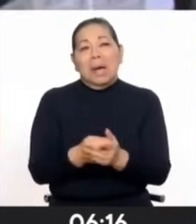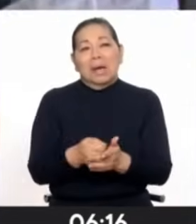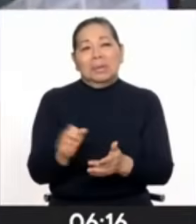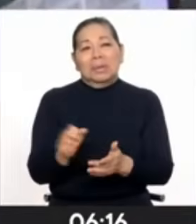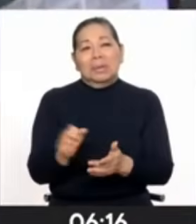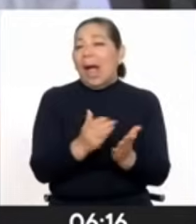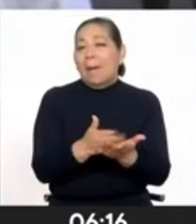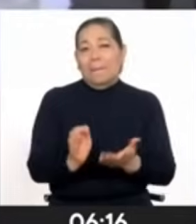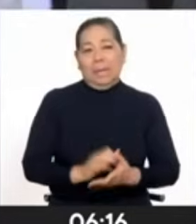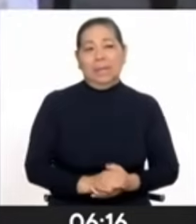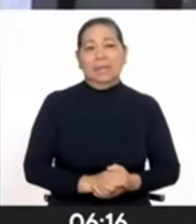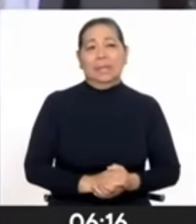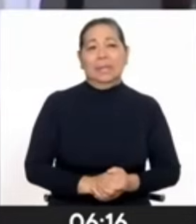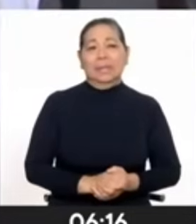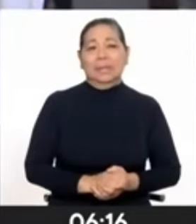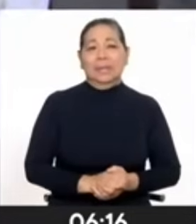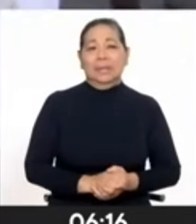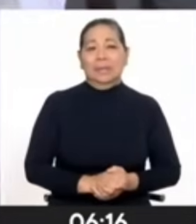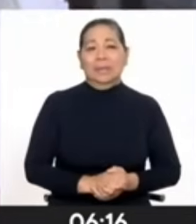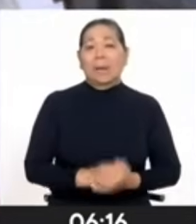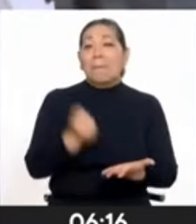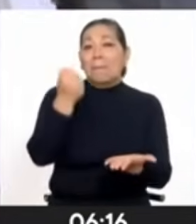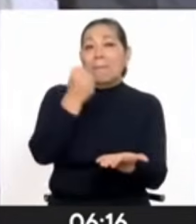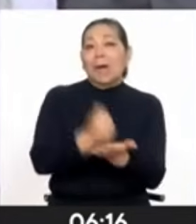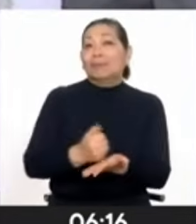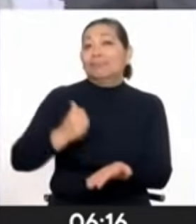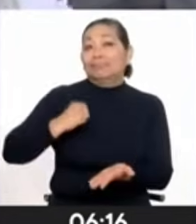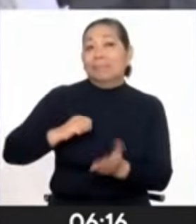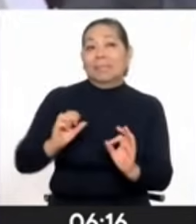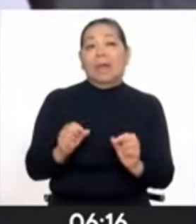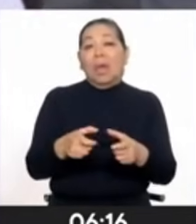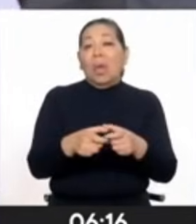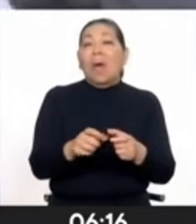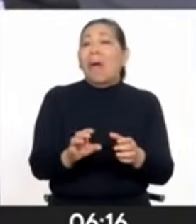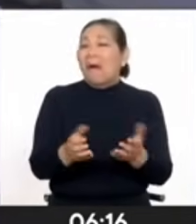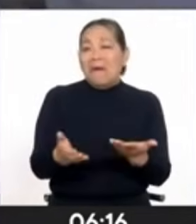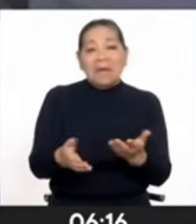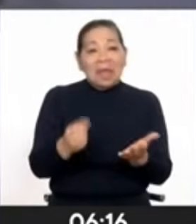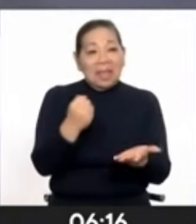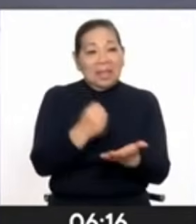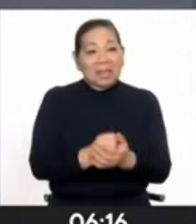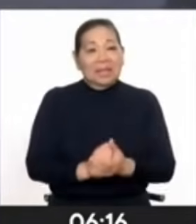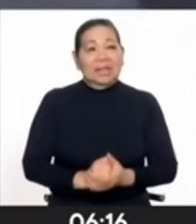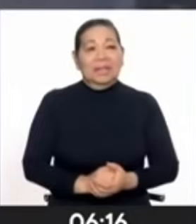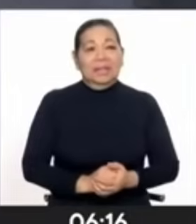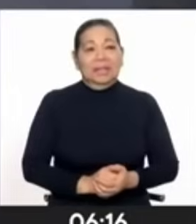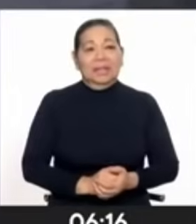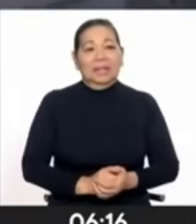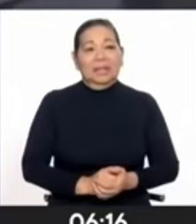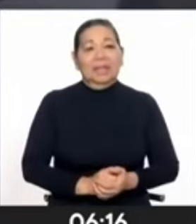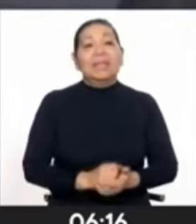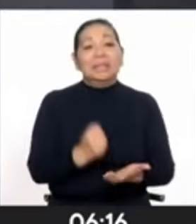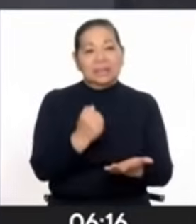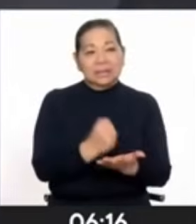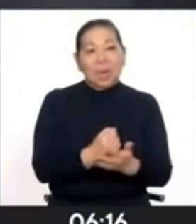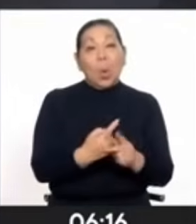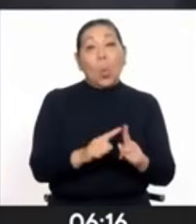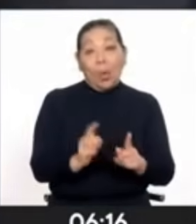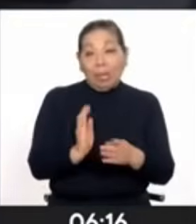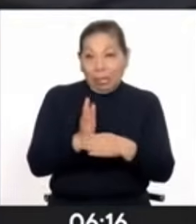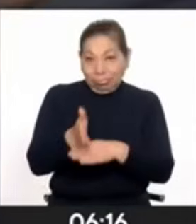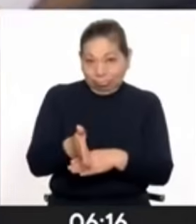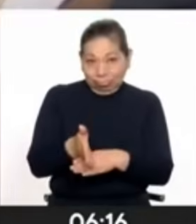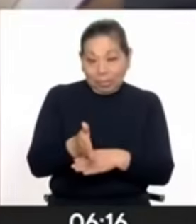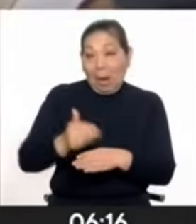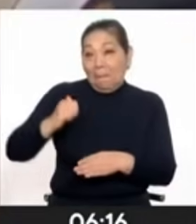¿verdad? Claro, eso es. Pero no tienen sellos de la municipalidad, son tickets simples. Acá los sellos. ¿Ah? Y estos sellos, cuando hemos ido a